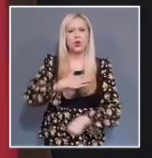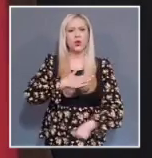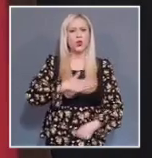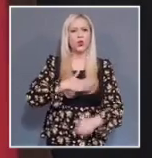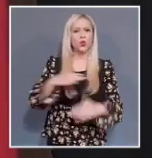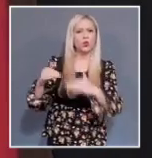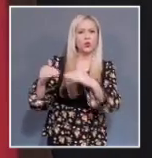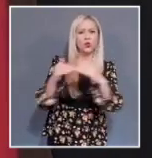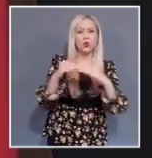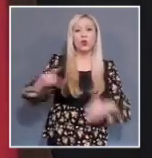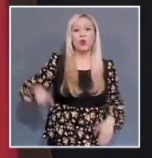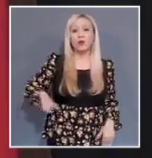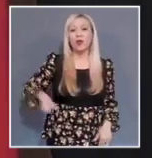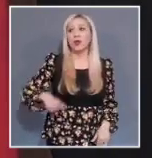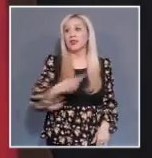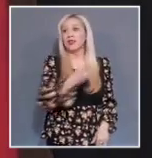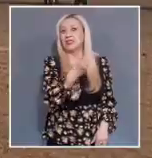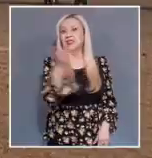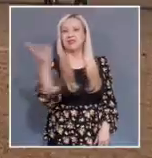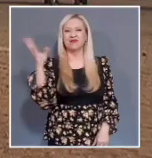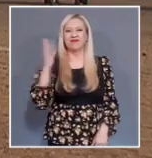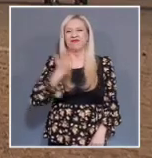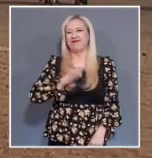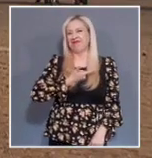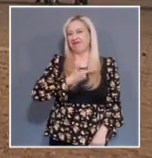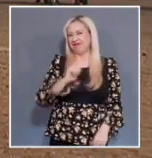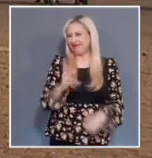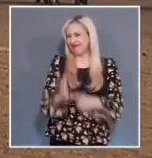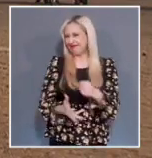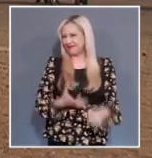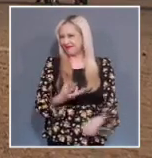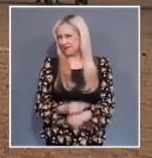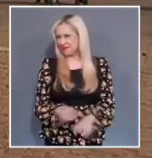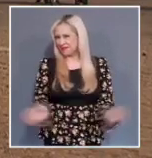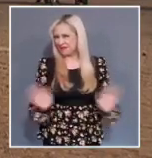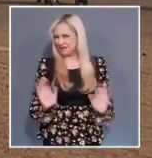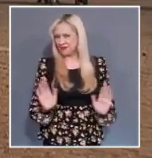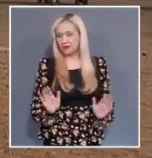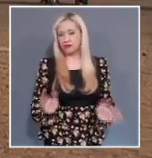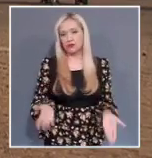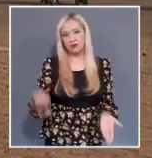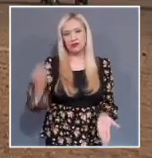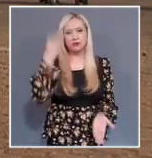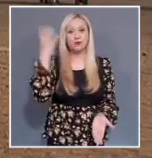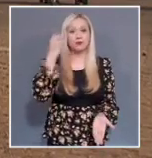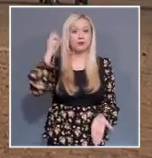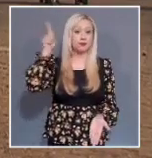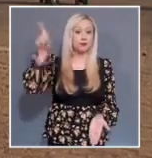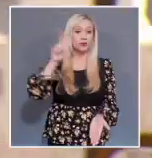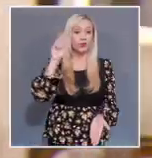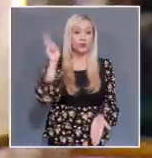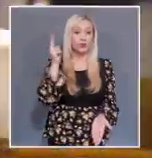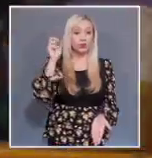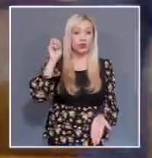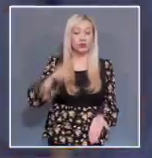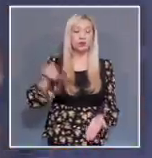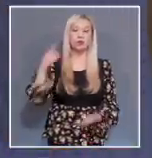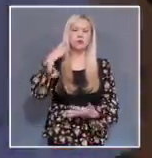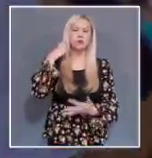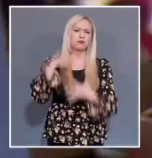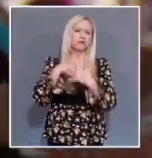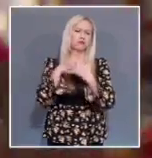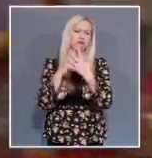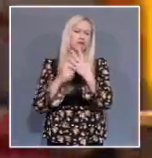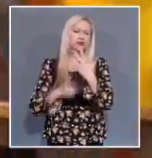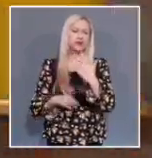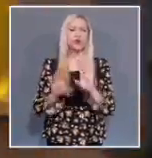les gusta esta palabra reparación. En conferencia en la Facultad de Derecho de la UNAM, hizo un recuento de los avances en la materia y llamó